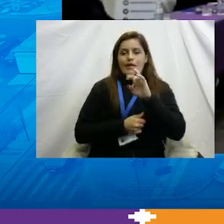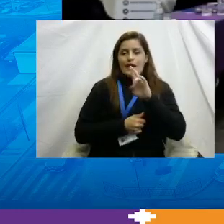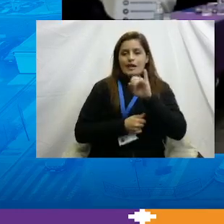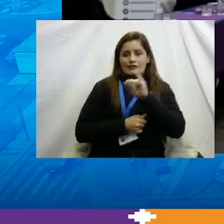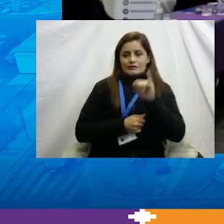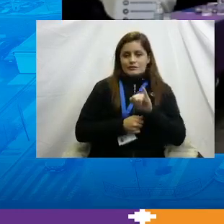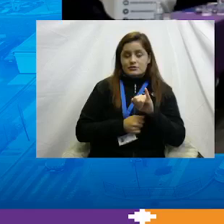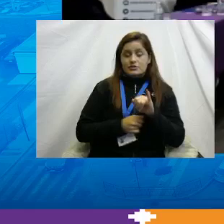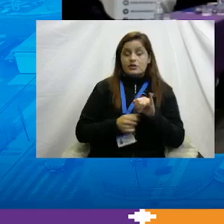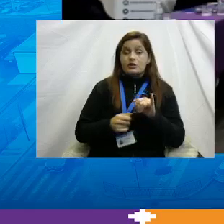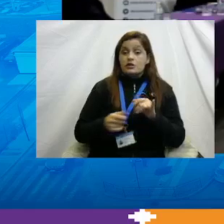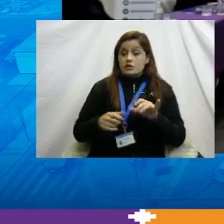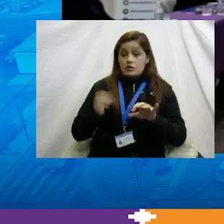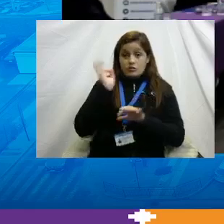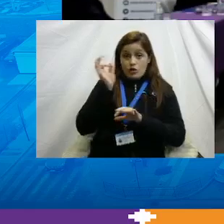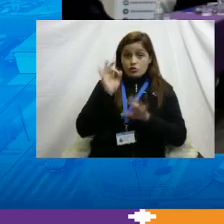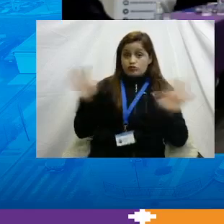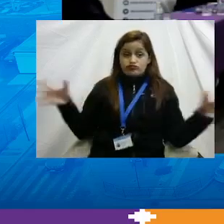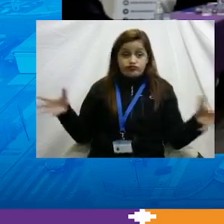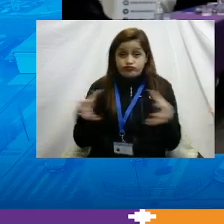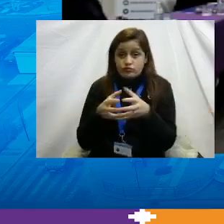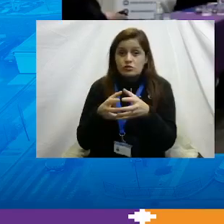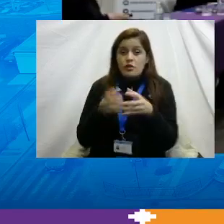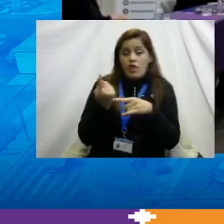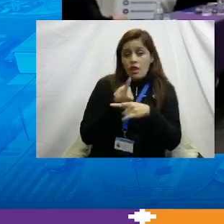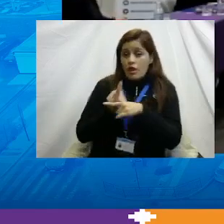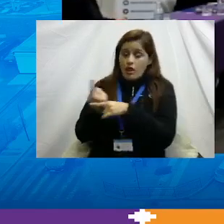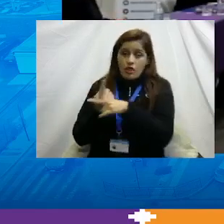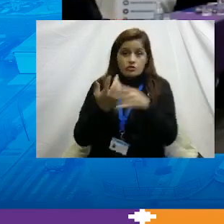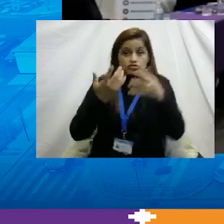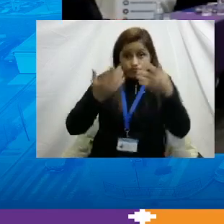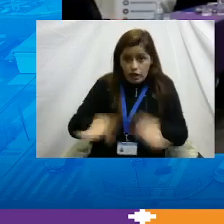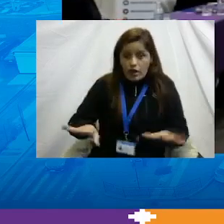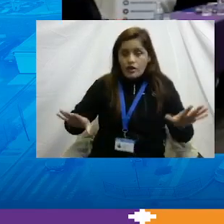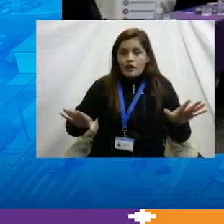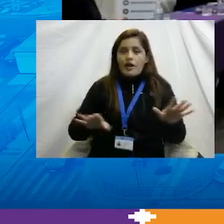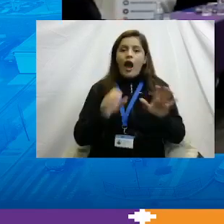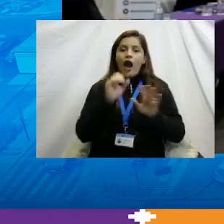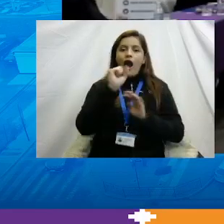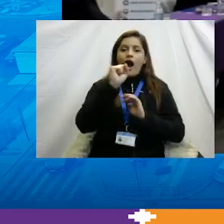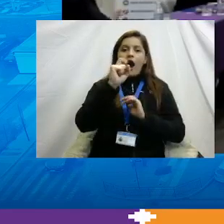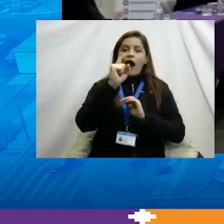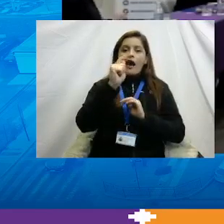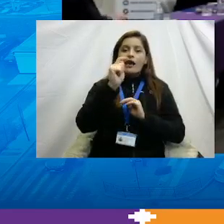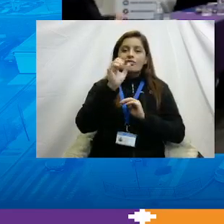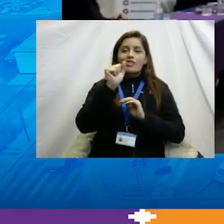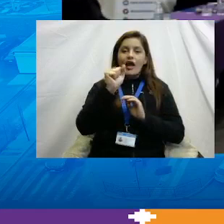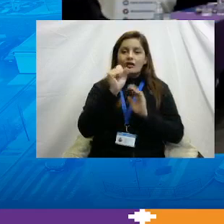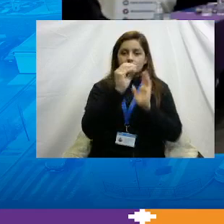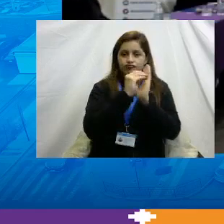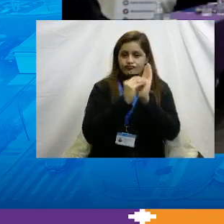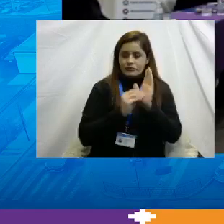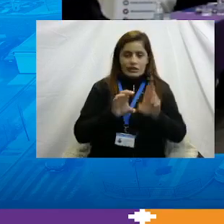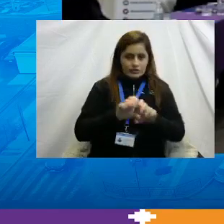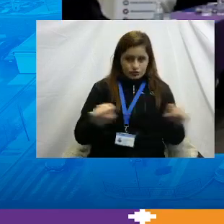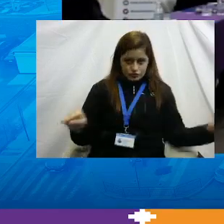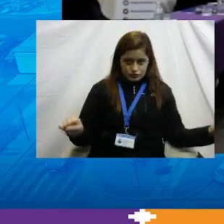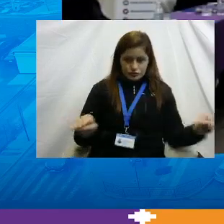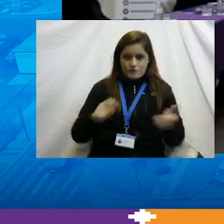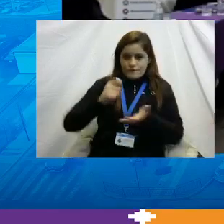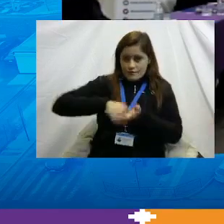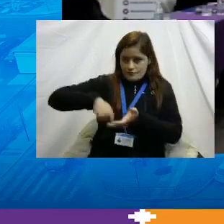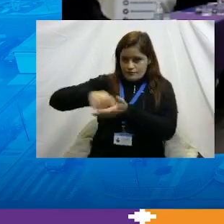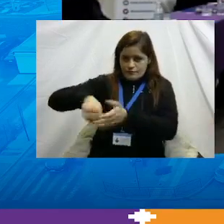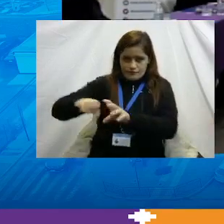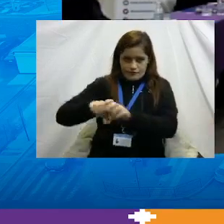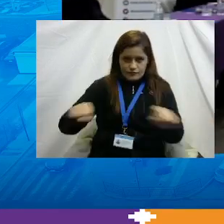El acta ya está hecha, solamente falta una firma y la entregaremos. Solamente se vieron todos los puntos para los cuales estaban citados y